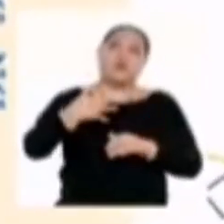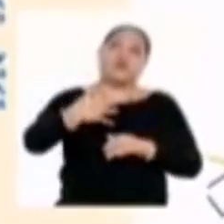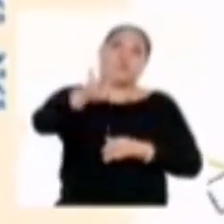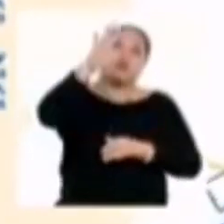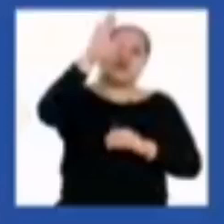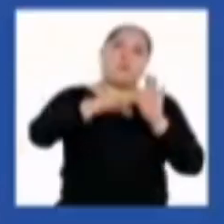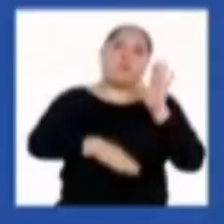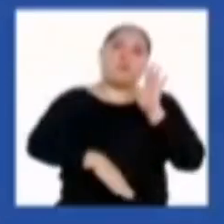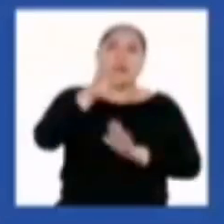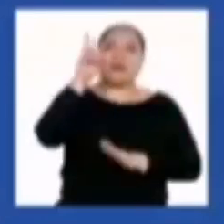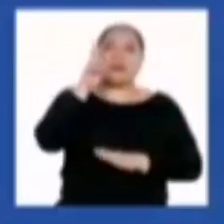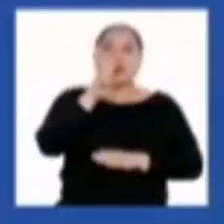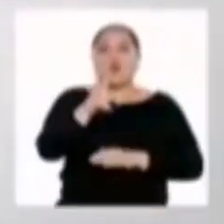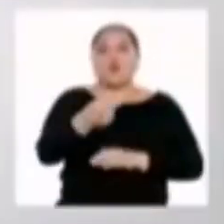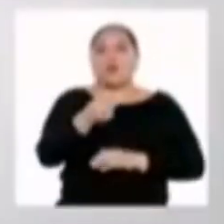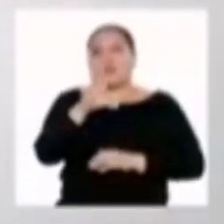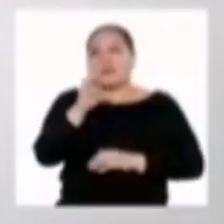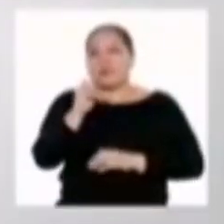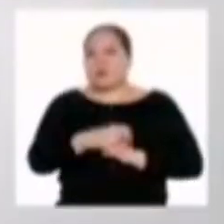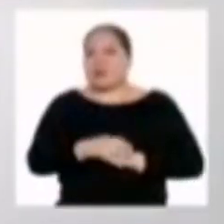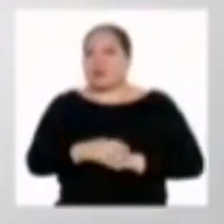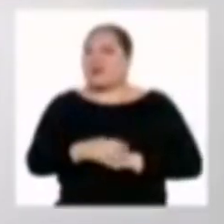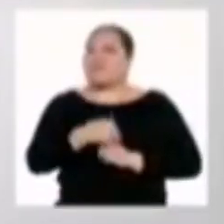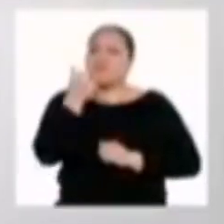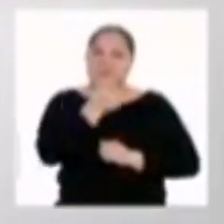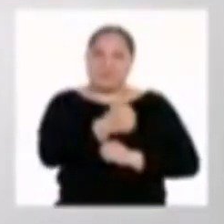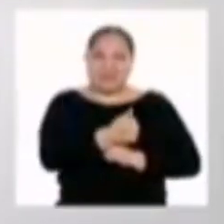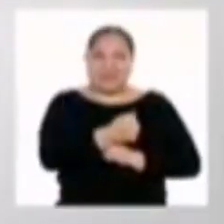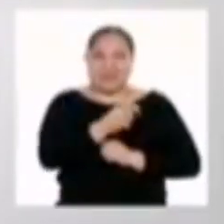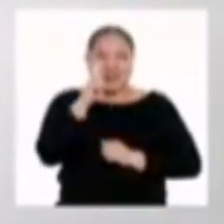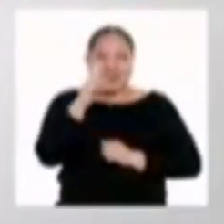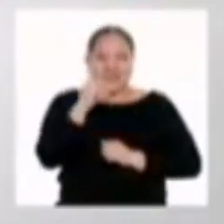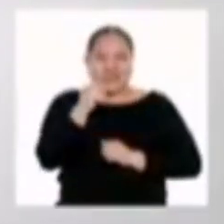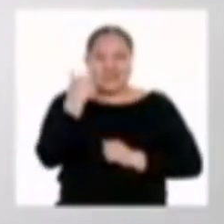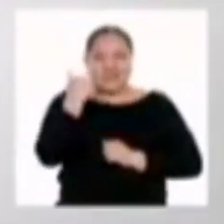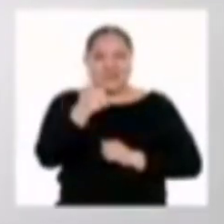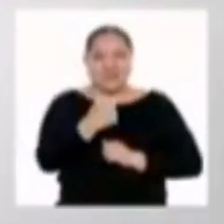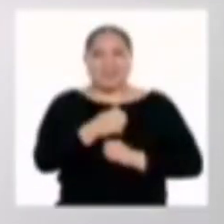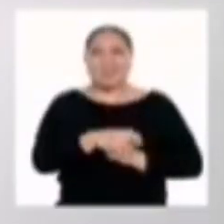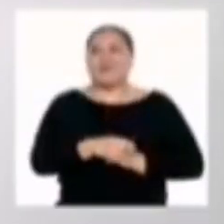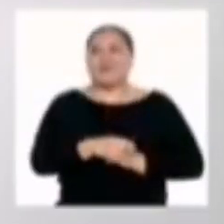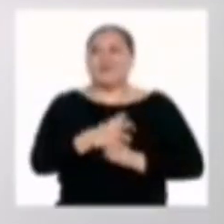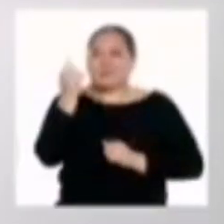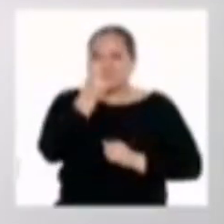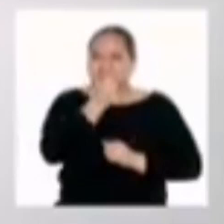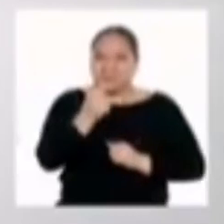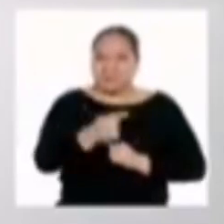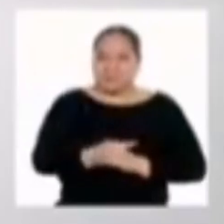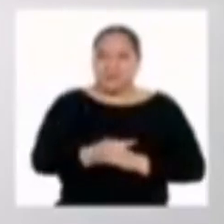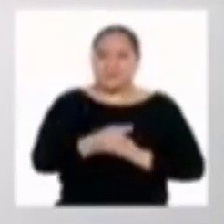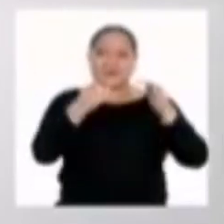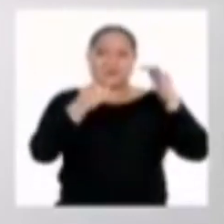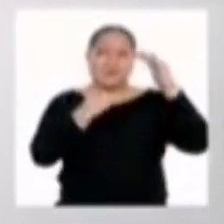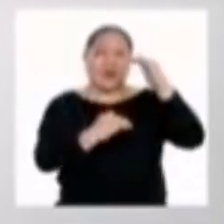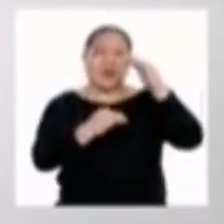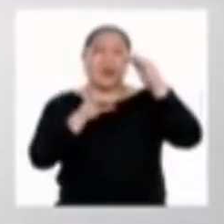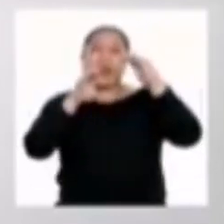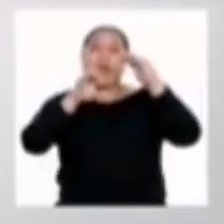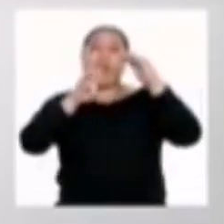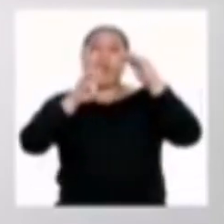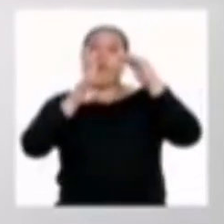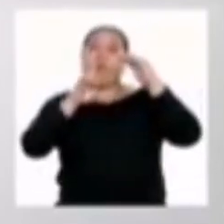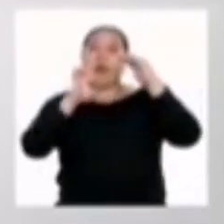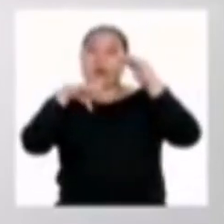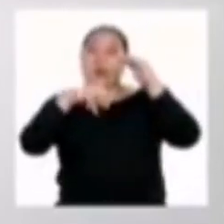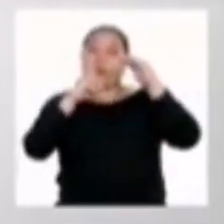del 2050. Muy bien, Rodrigo. Buen análisis. Es justo aquí, en el cuerpo de la argumentación,